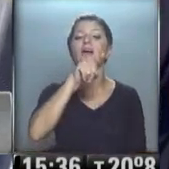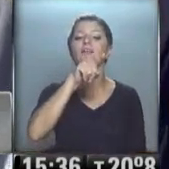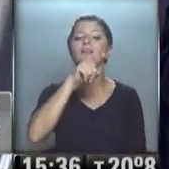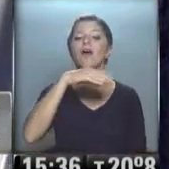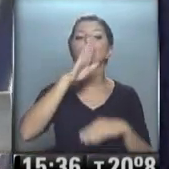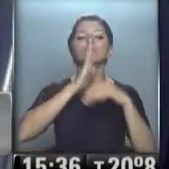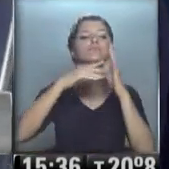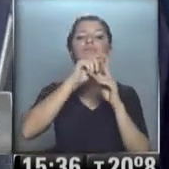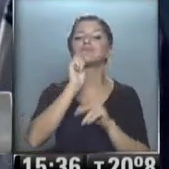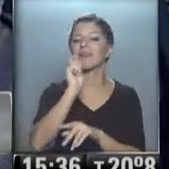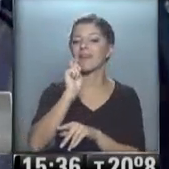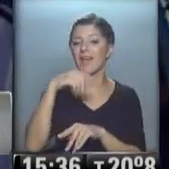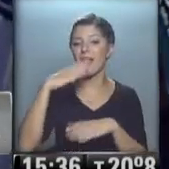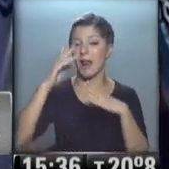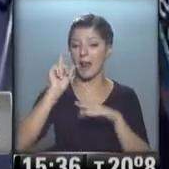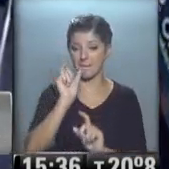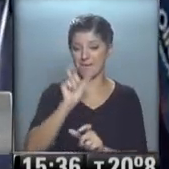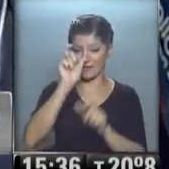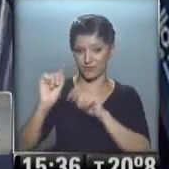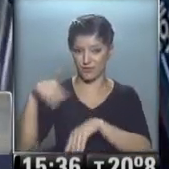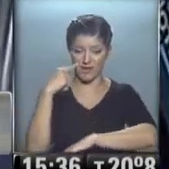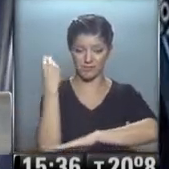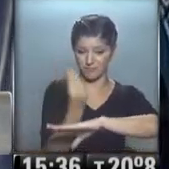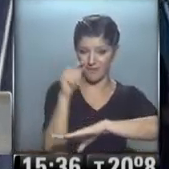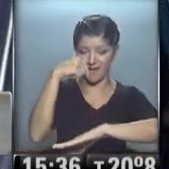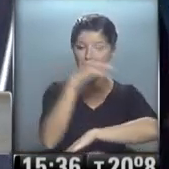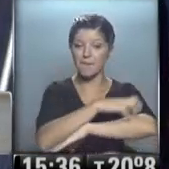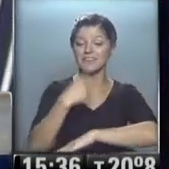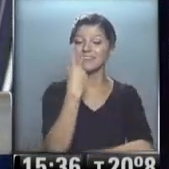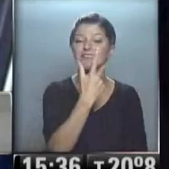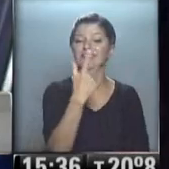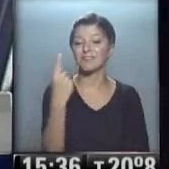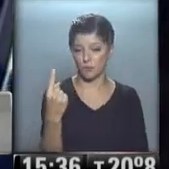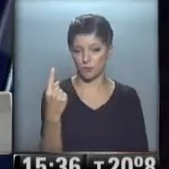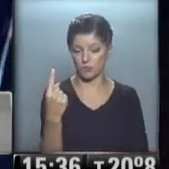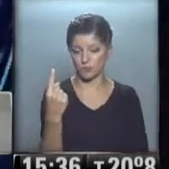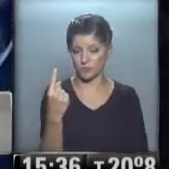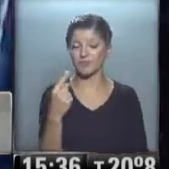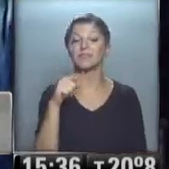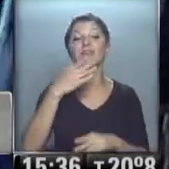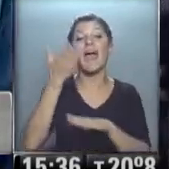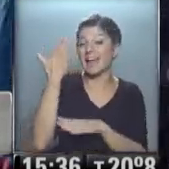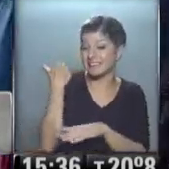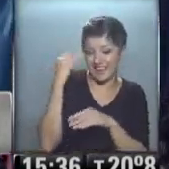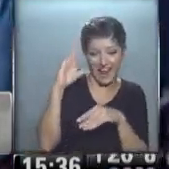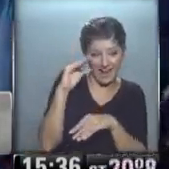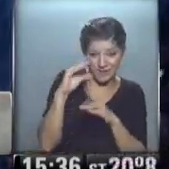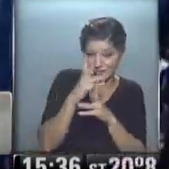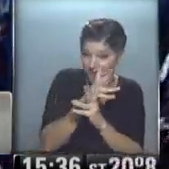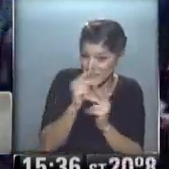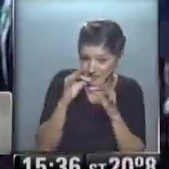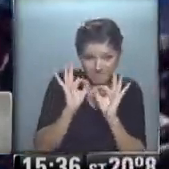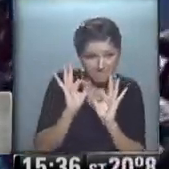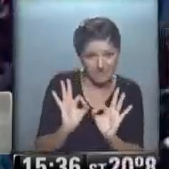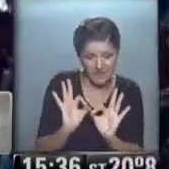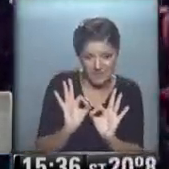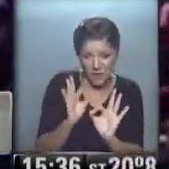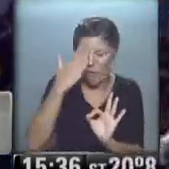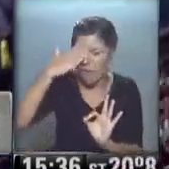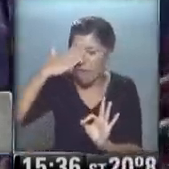los vecinos de la 31, fue realizada y terminada ayer a la noche, a última